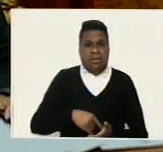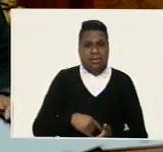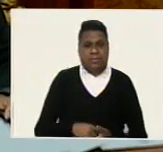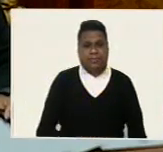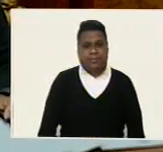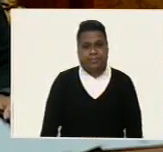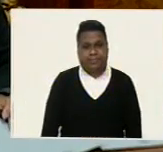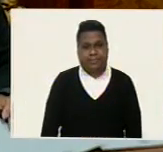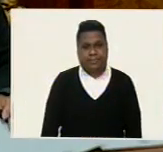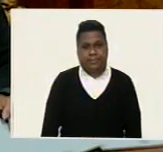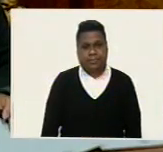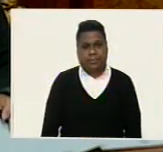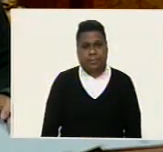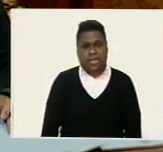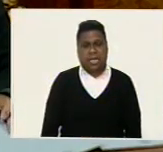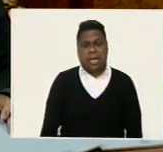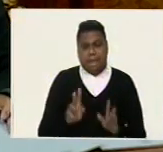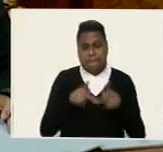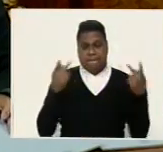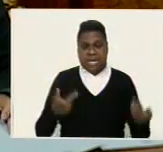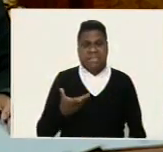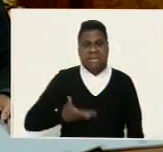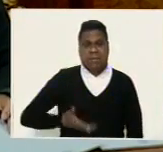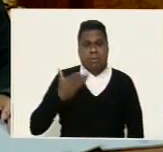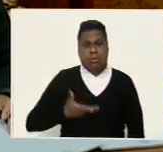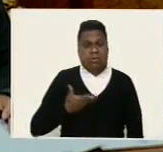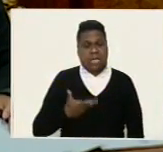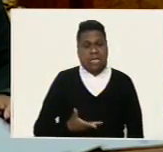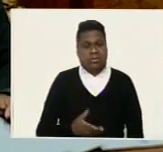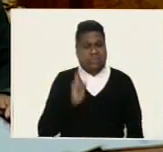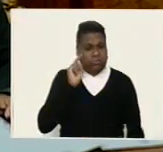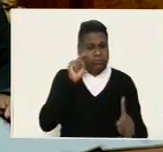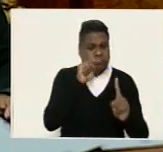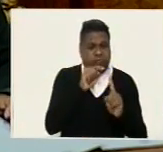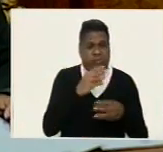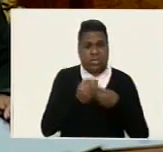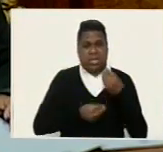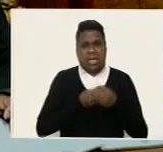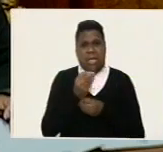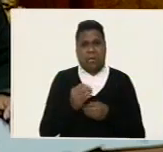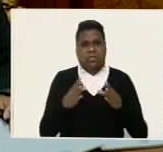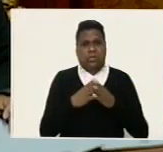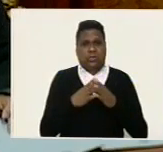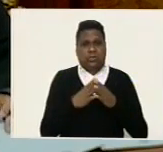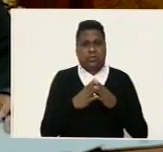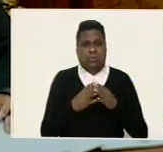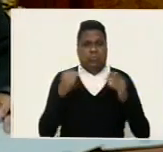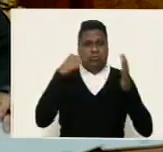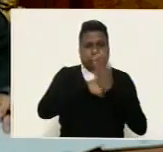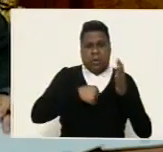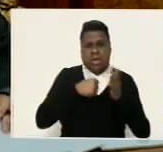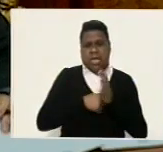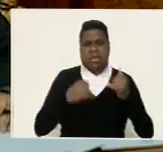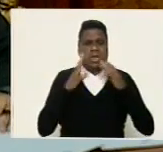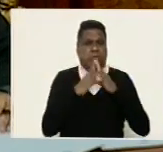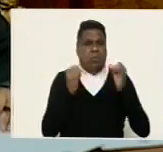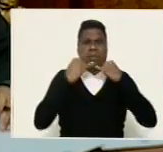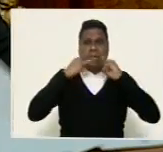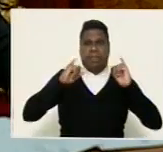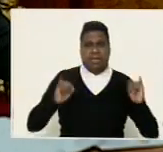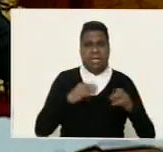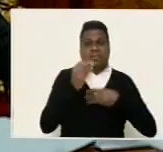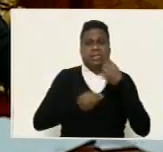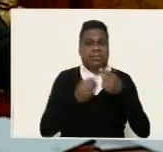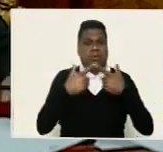Correo del Orinoco es importante y trascendental pertrecho en la guerra de independencia que lideró el libertador